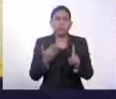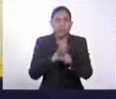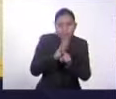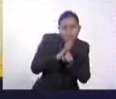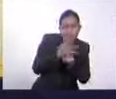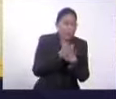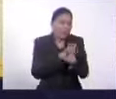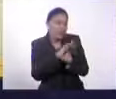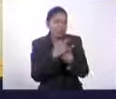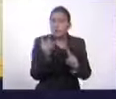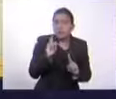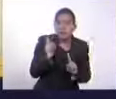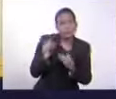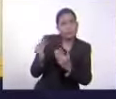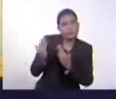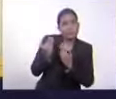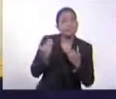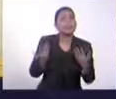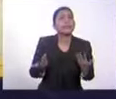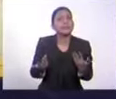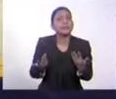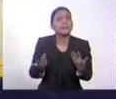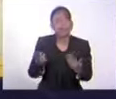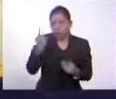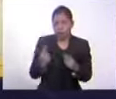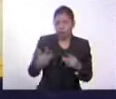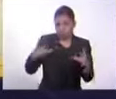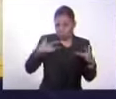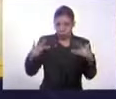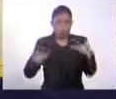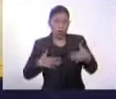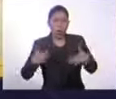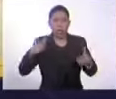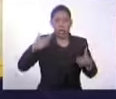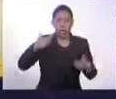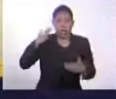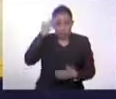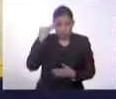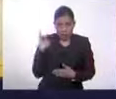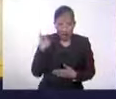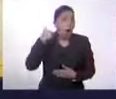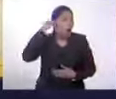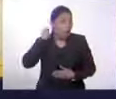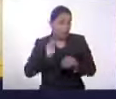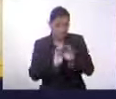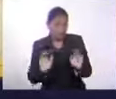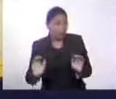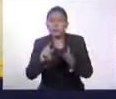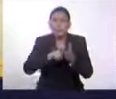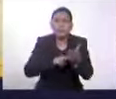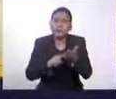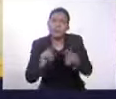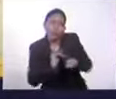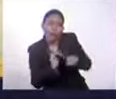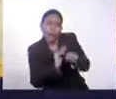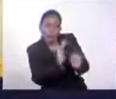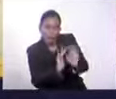Y en este sentido, nadie puede tocar a las niñas ni a los niños. Por lo tanto, si